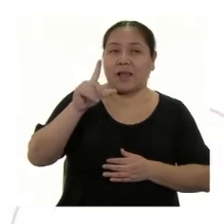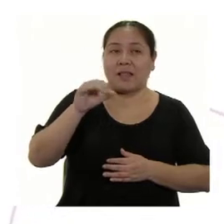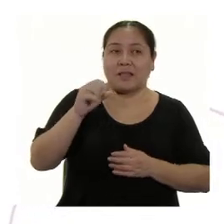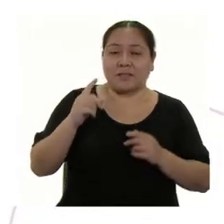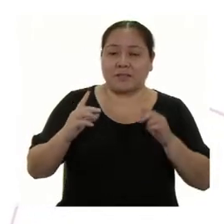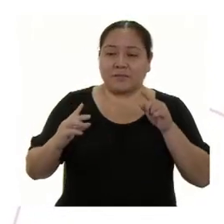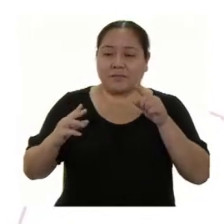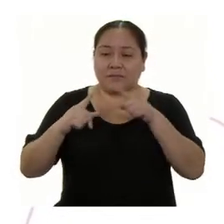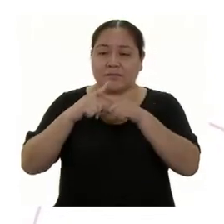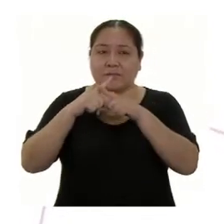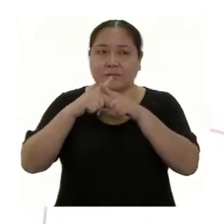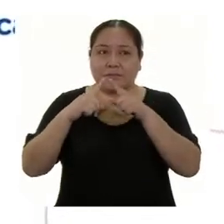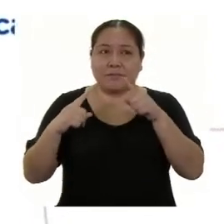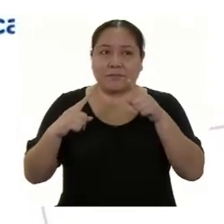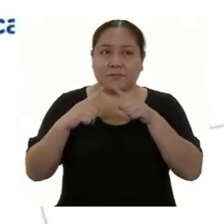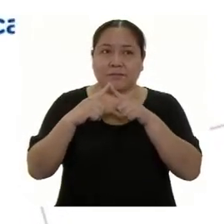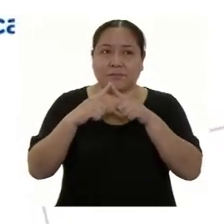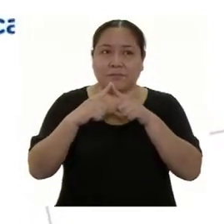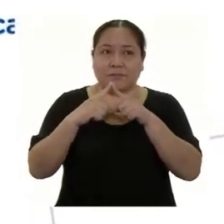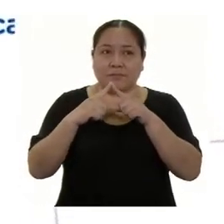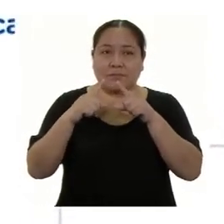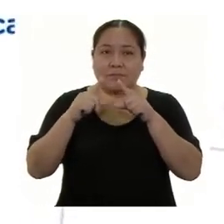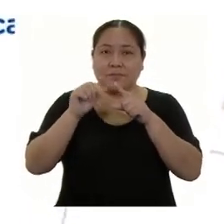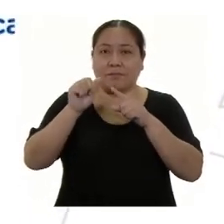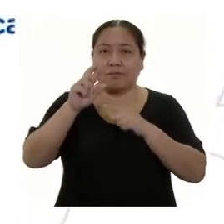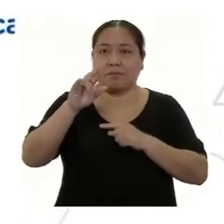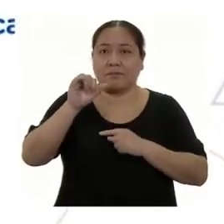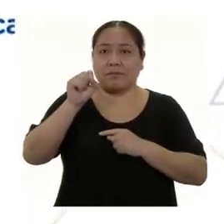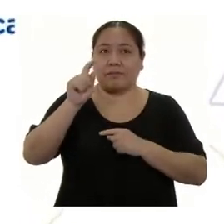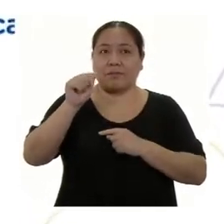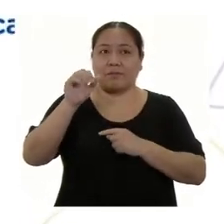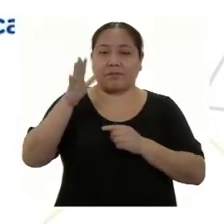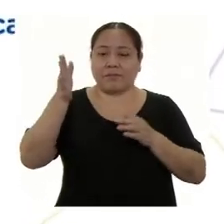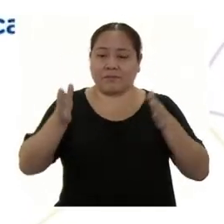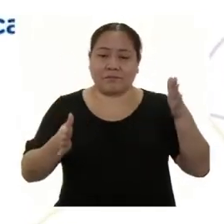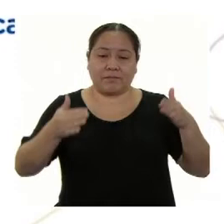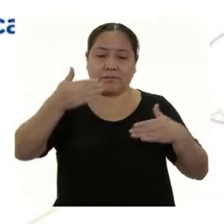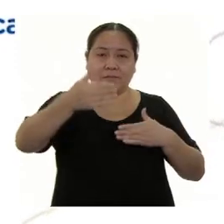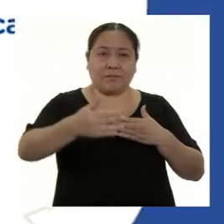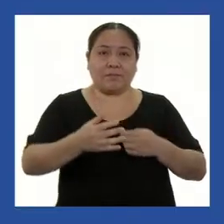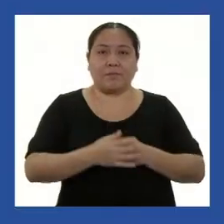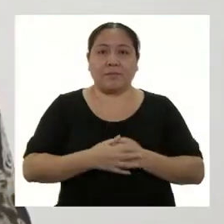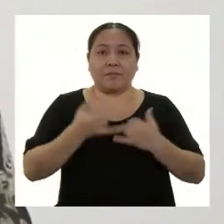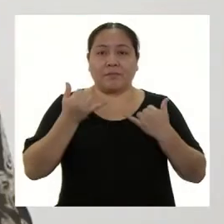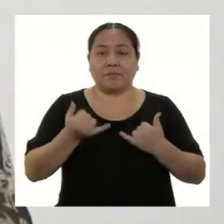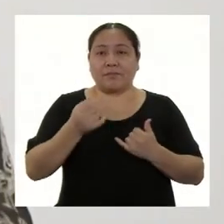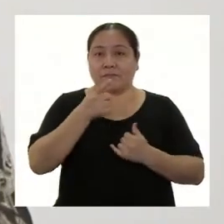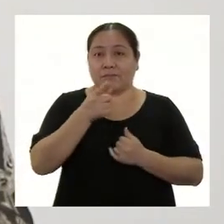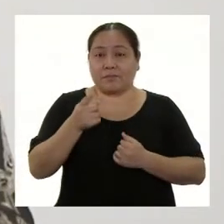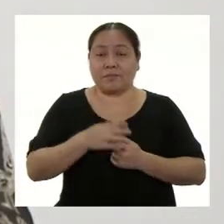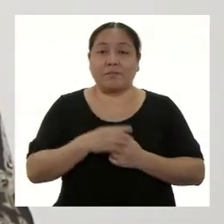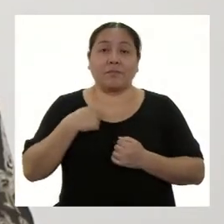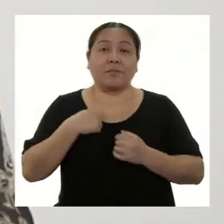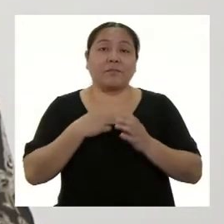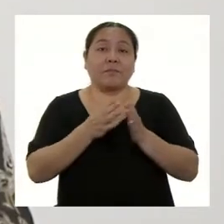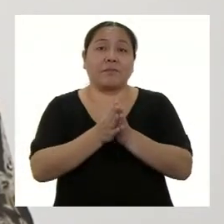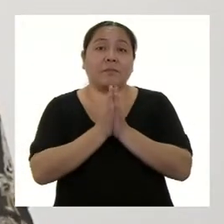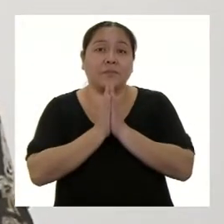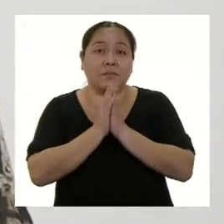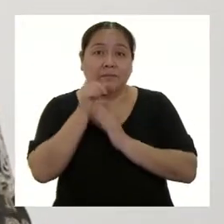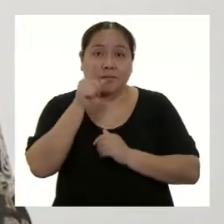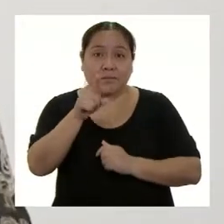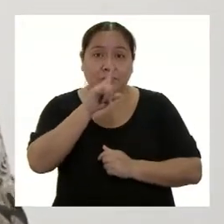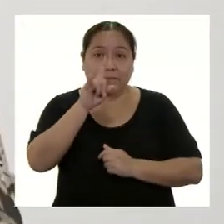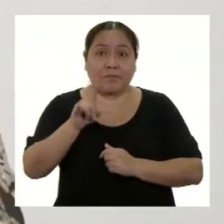aristas básicas, que vienen a ser los lados de las bases. Ahora, Yaremis, te voy a pedir que